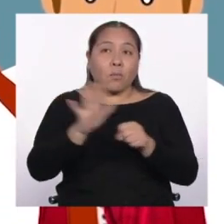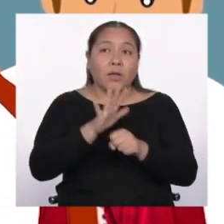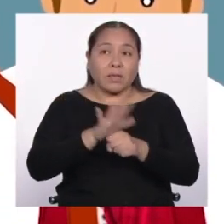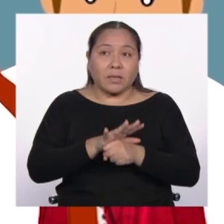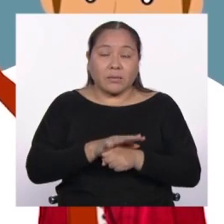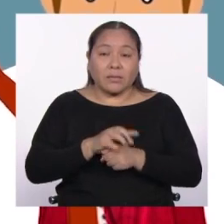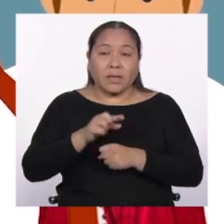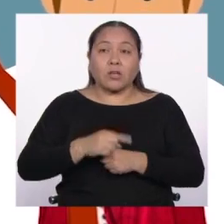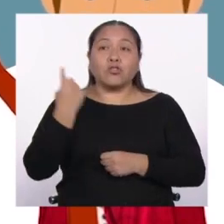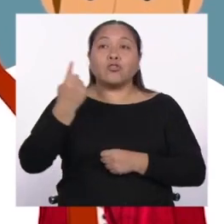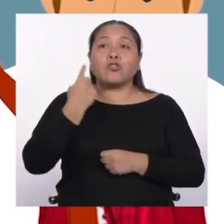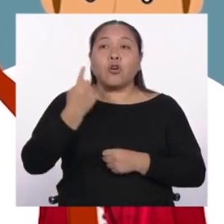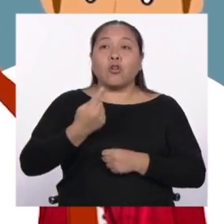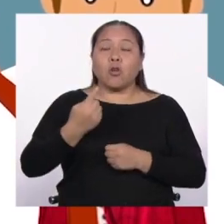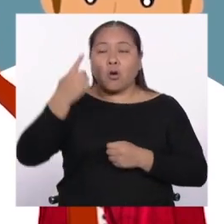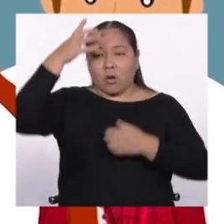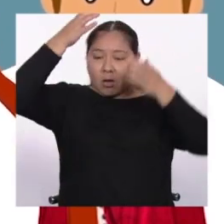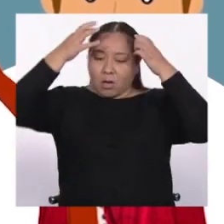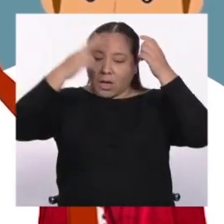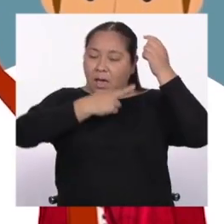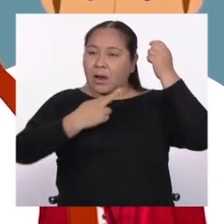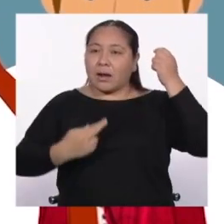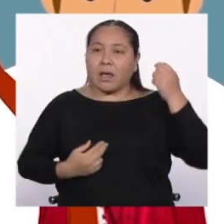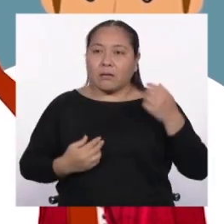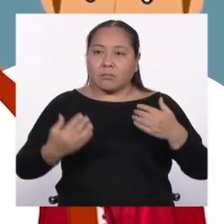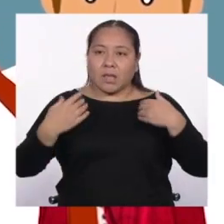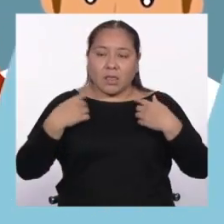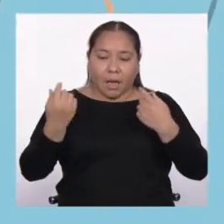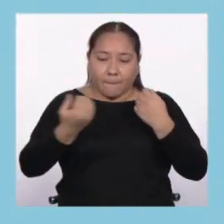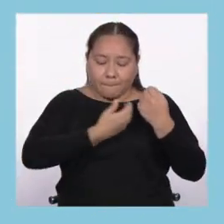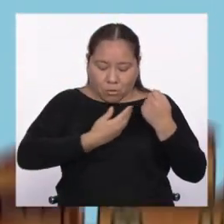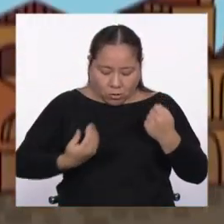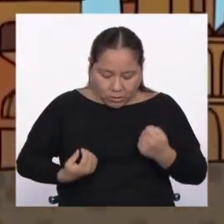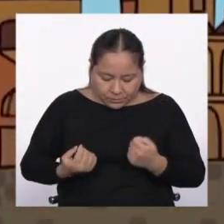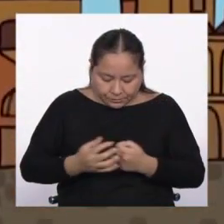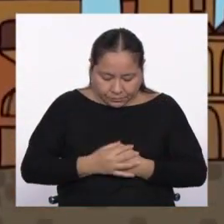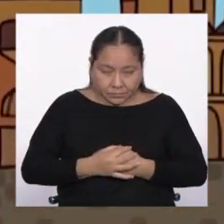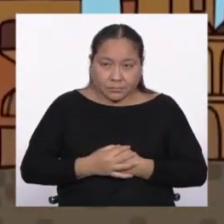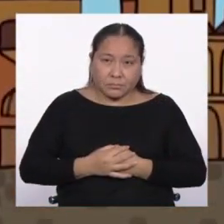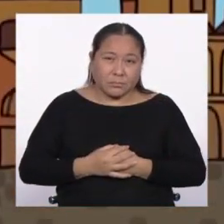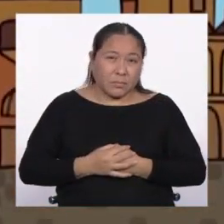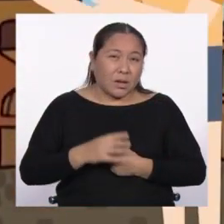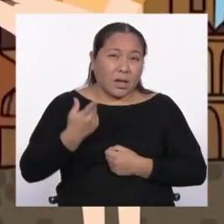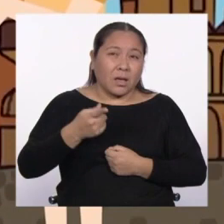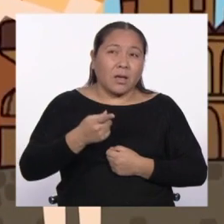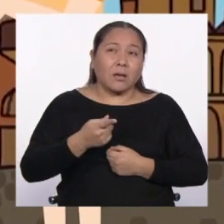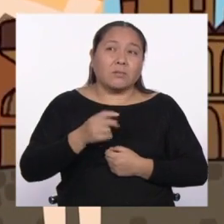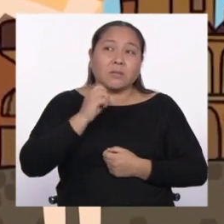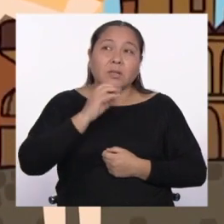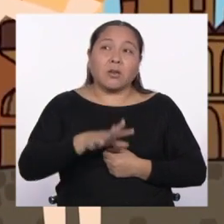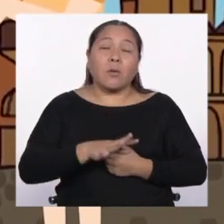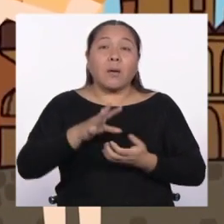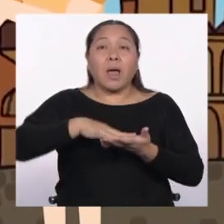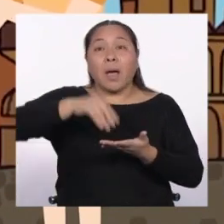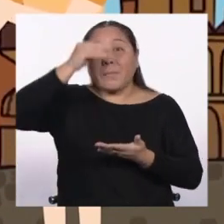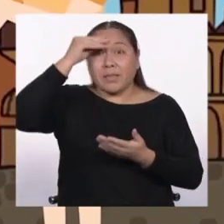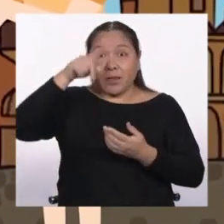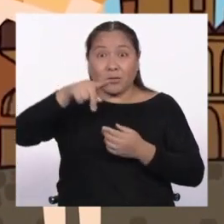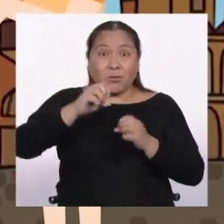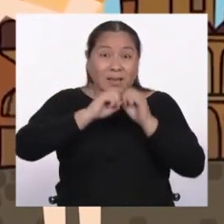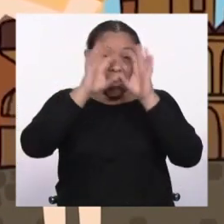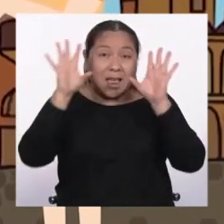la forma de gobierno en la que el rey tiene el poder de todo. Pero como en Tiempo para Aprender queremos que todo te quede